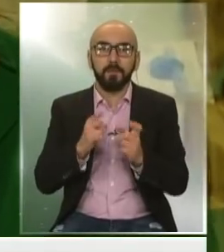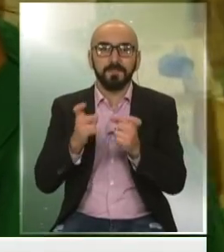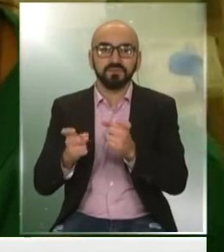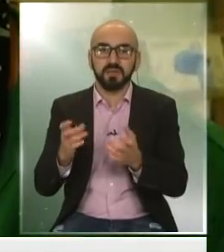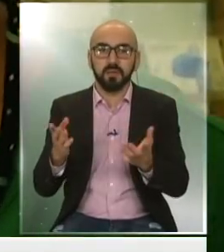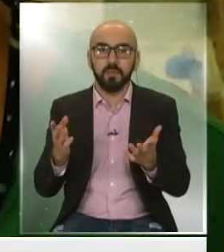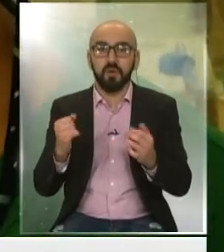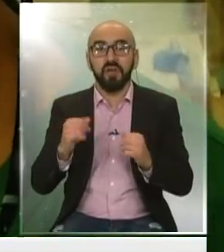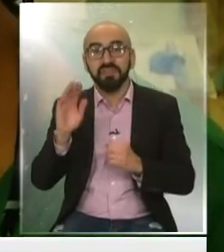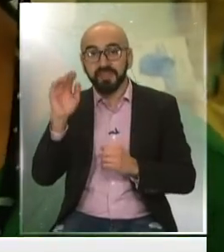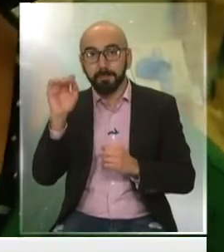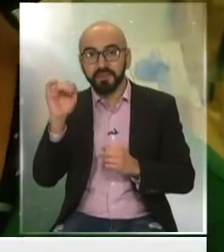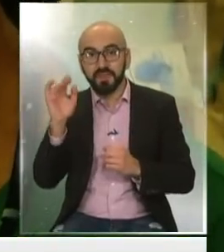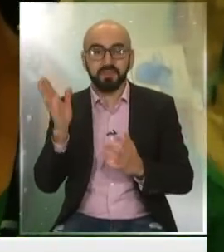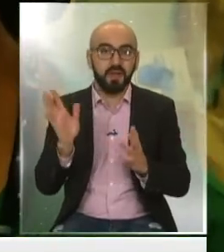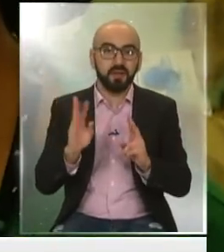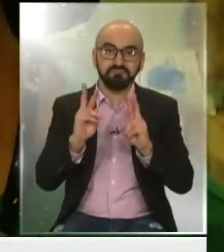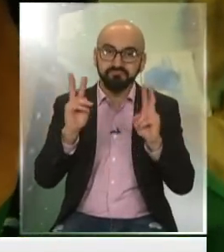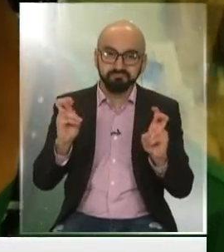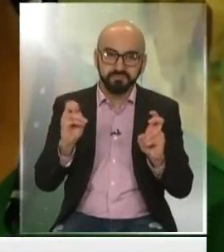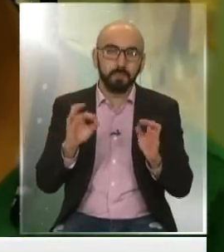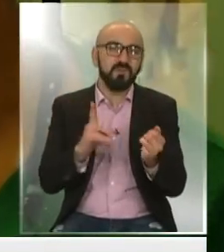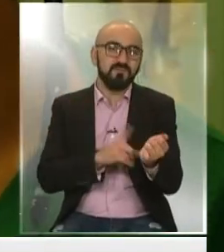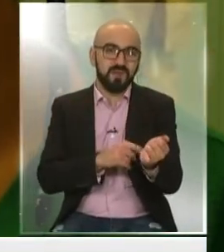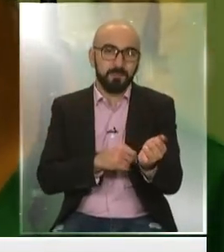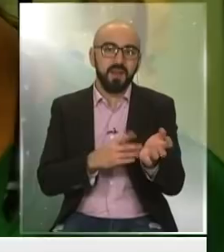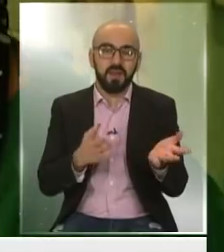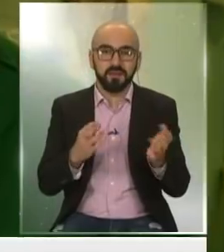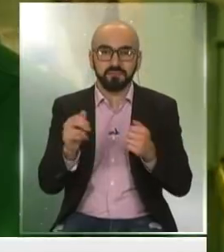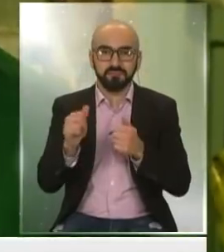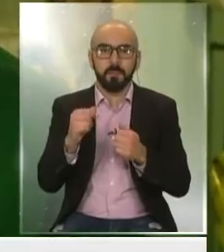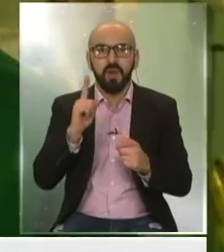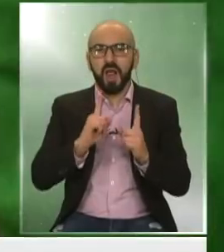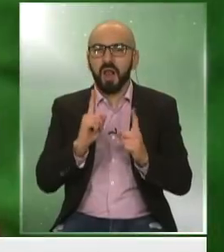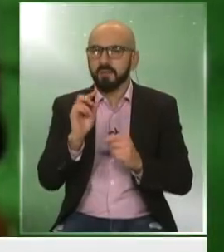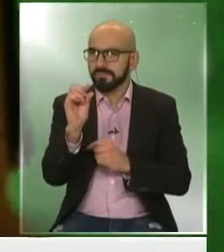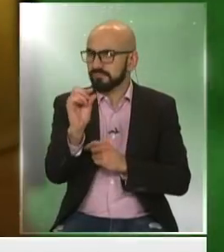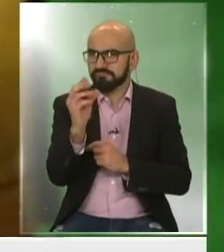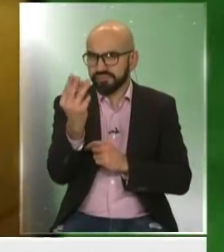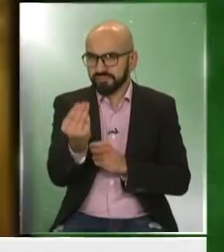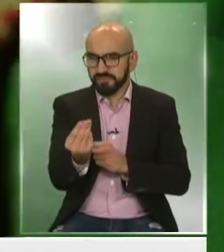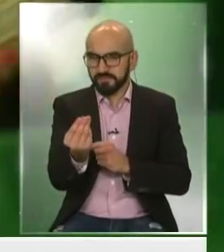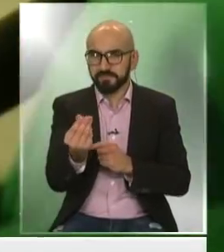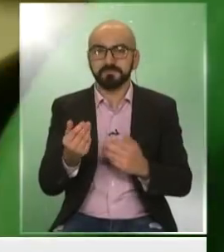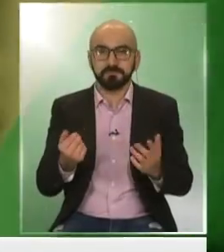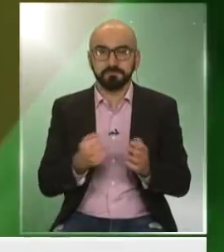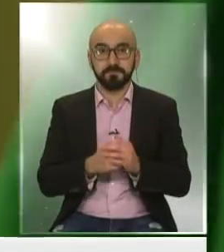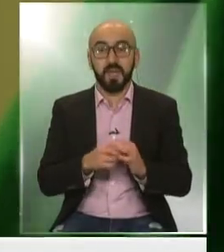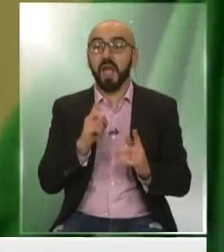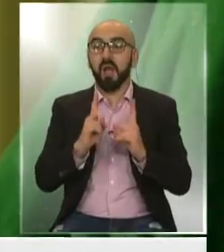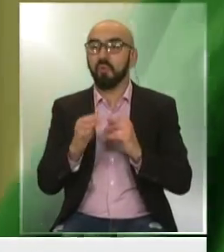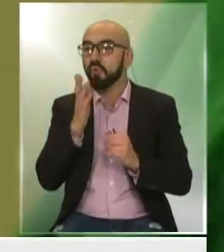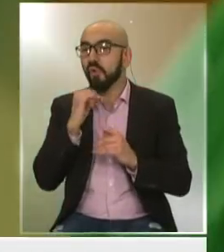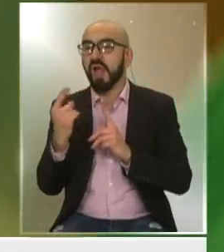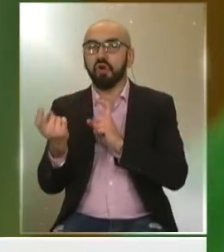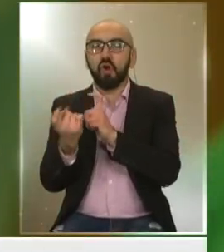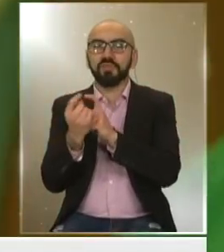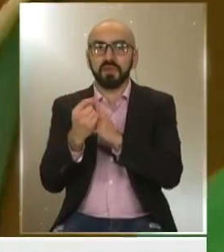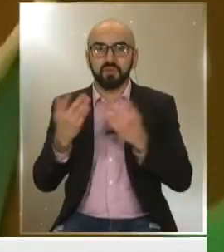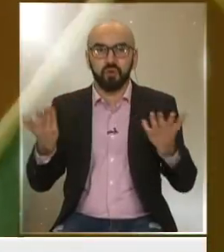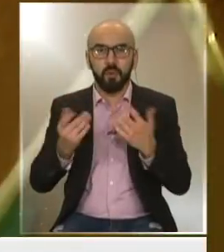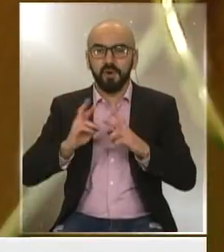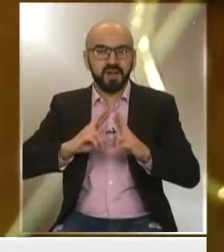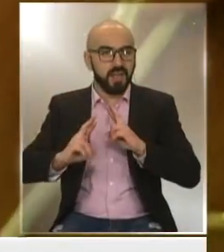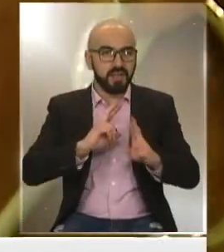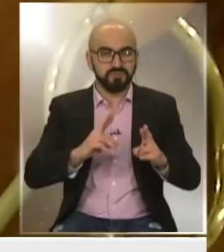que tengan una despedida en el fondo con sus familiares más cercanos, pero han sido los mínimos. ¿Y el resto de los pacientes que no tienen contacto, cómo es esa relación que se